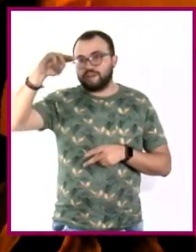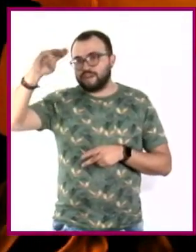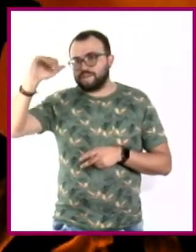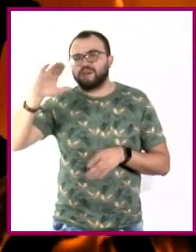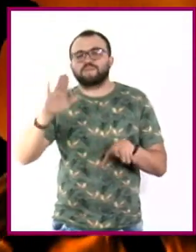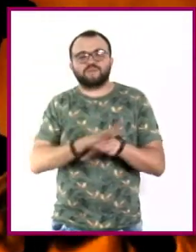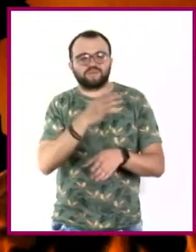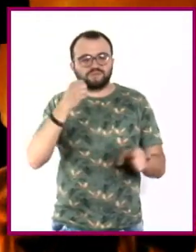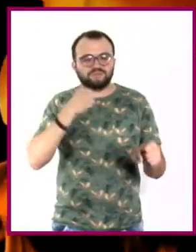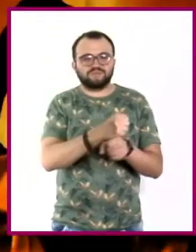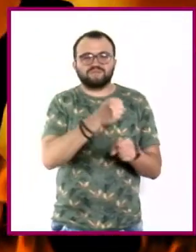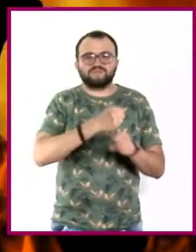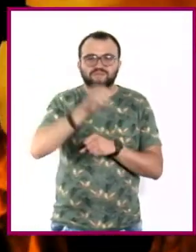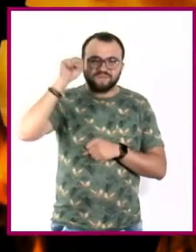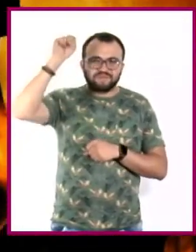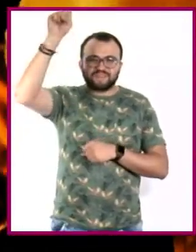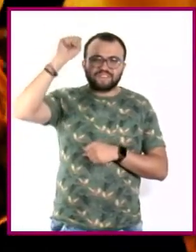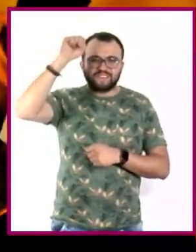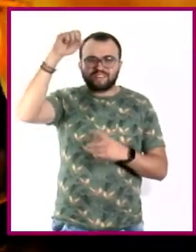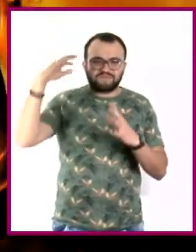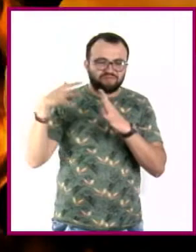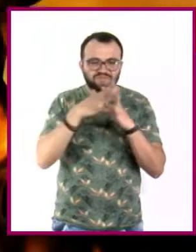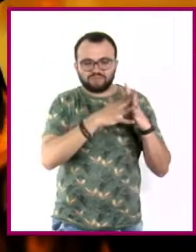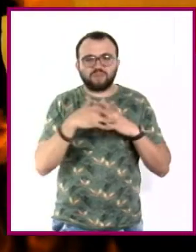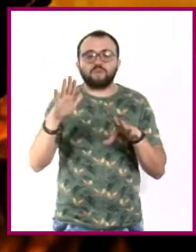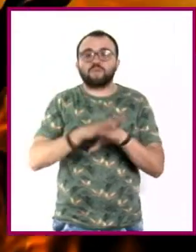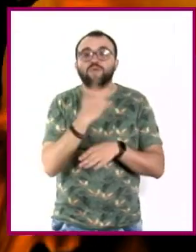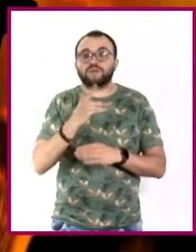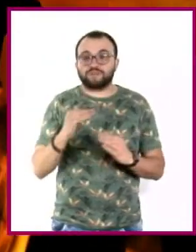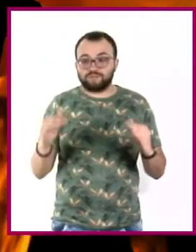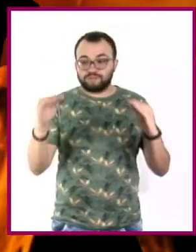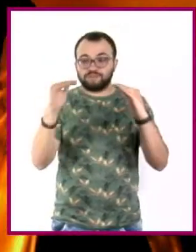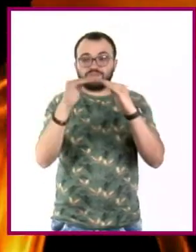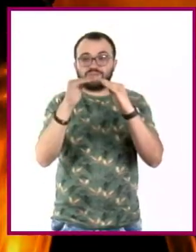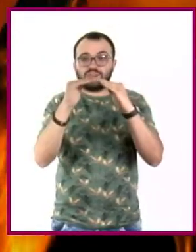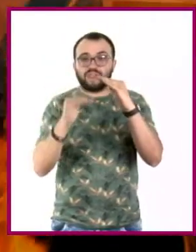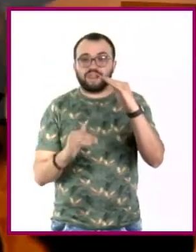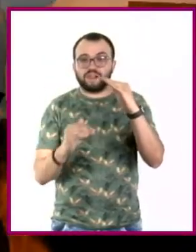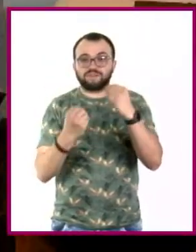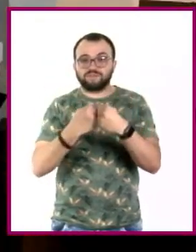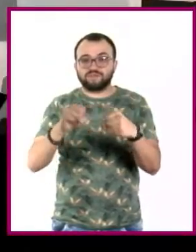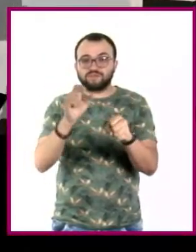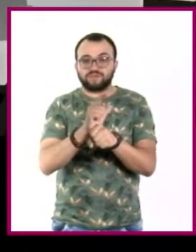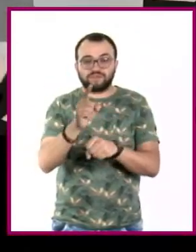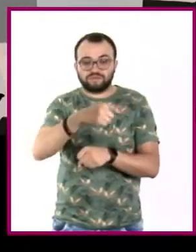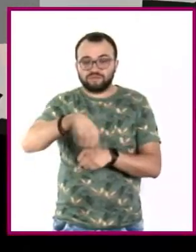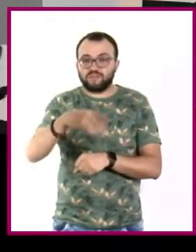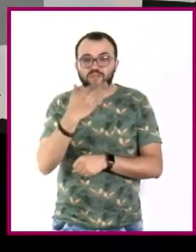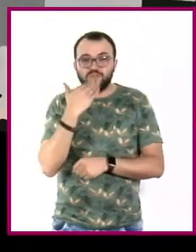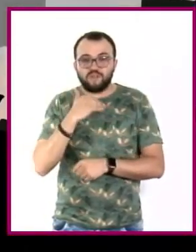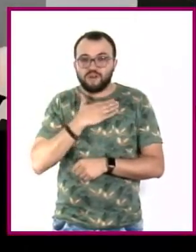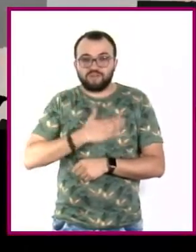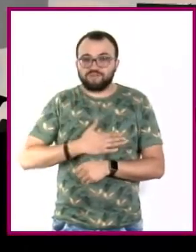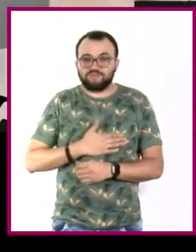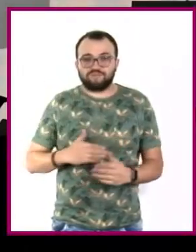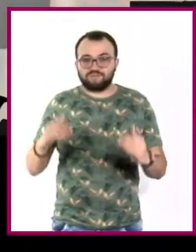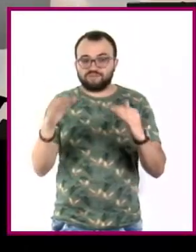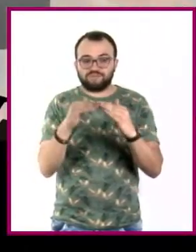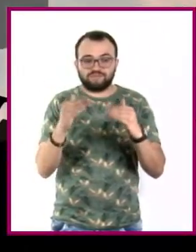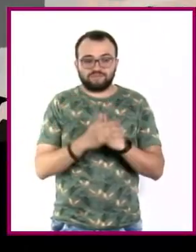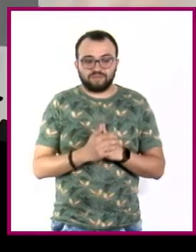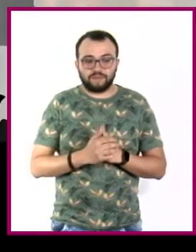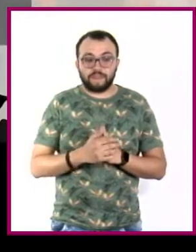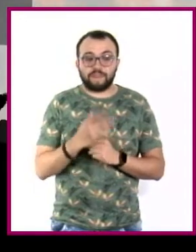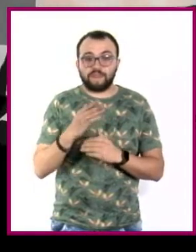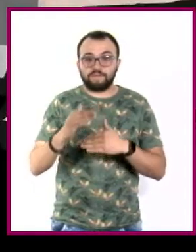producen cuando la desigualdad social es evidente, pero antes surgen reformas que prometen mitigar el malestar social. Con el